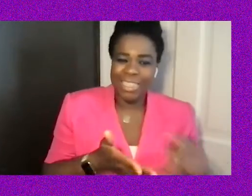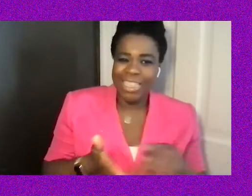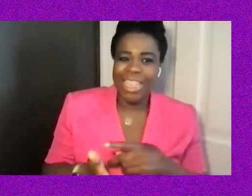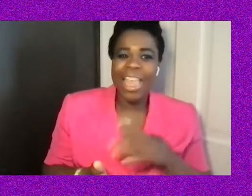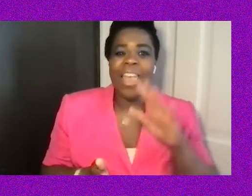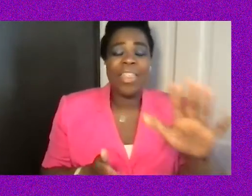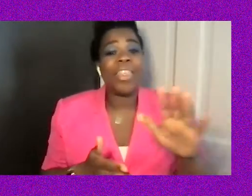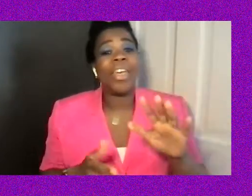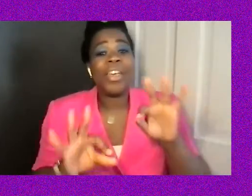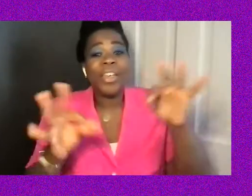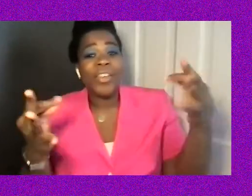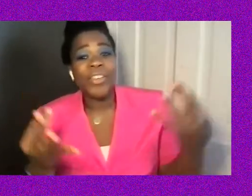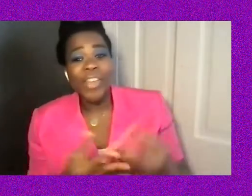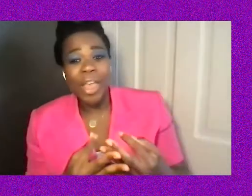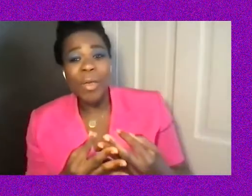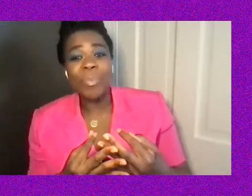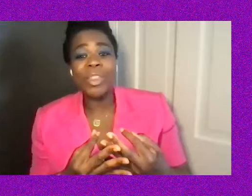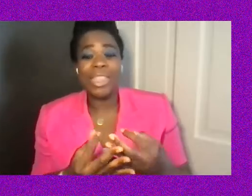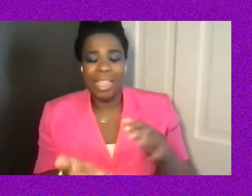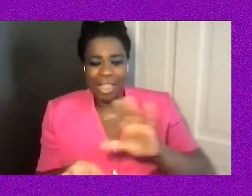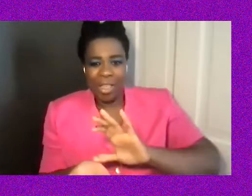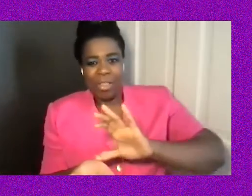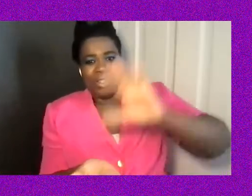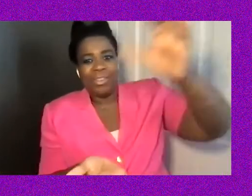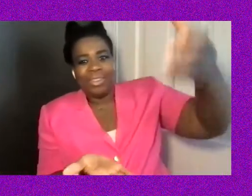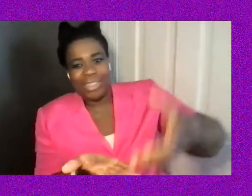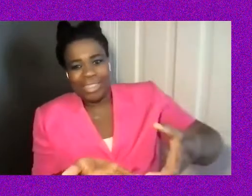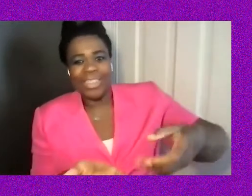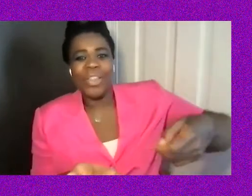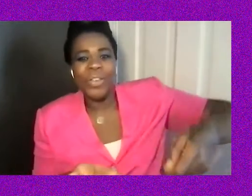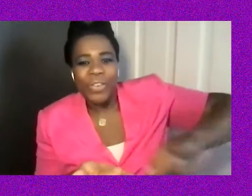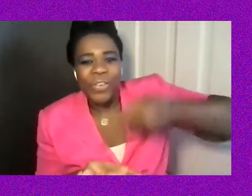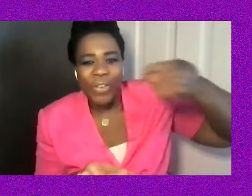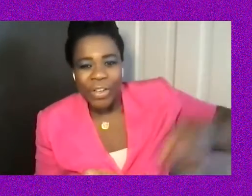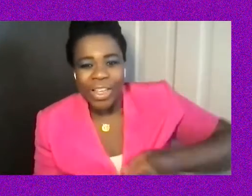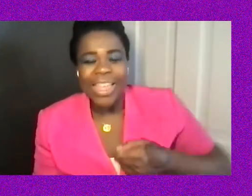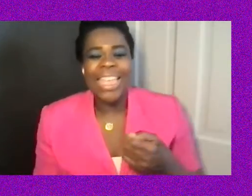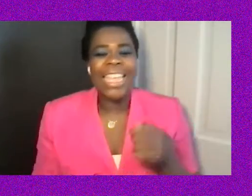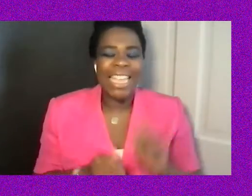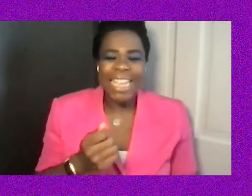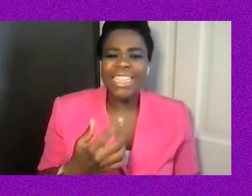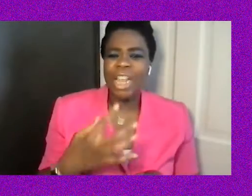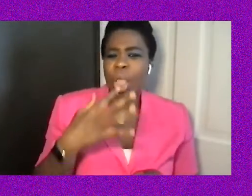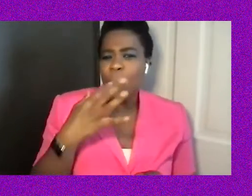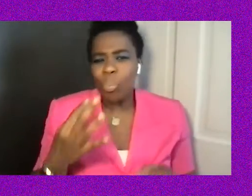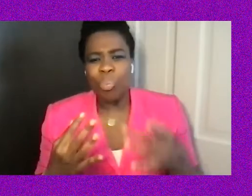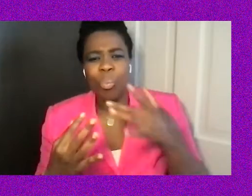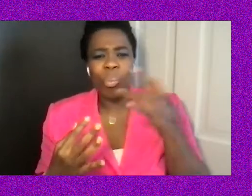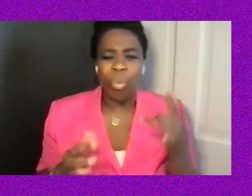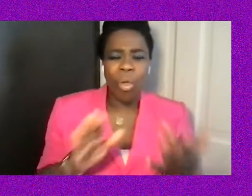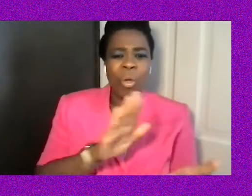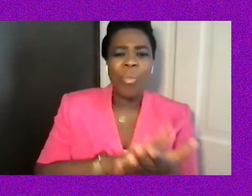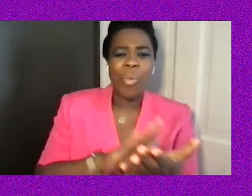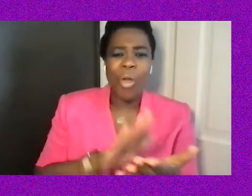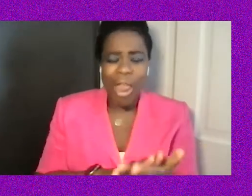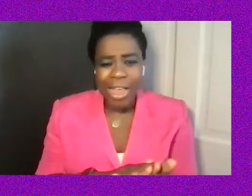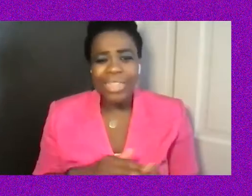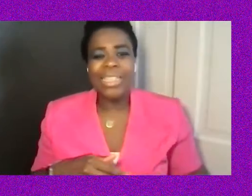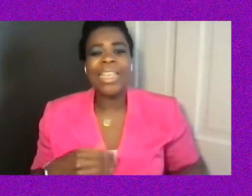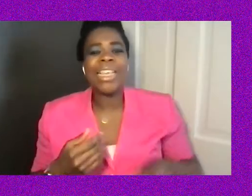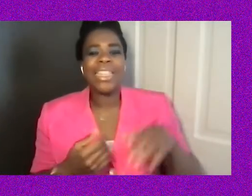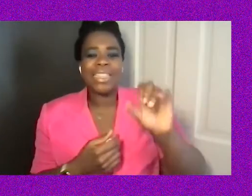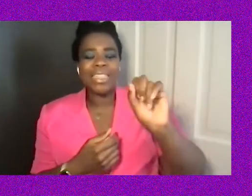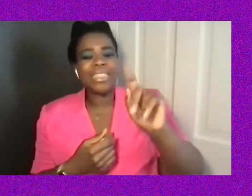el sótano sagrado, el sudor de un plato lleno de comida en